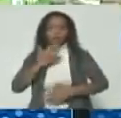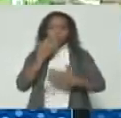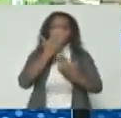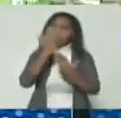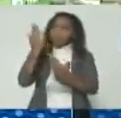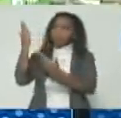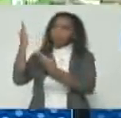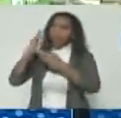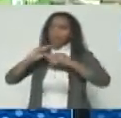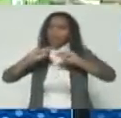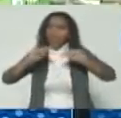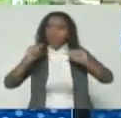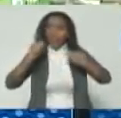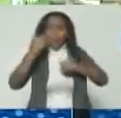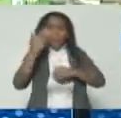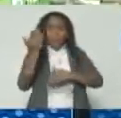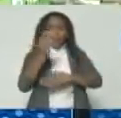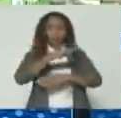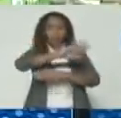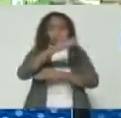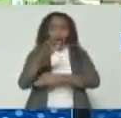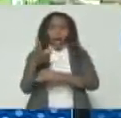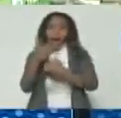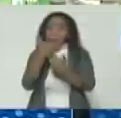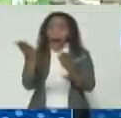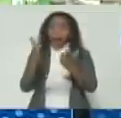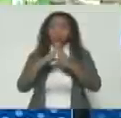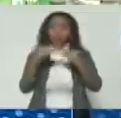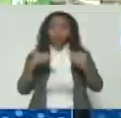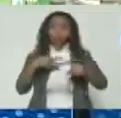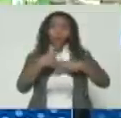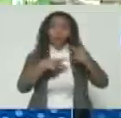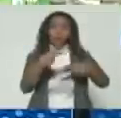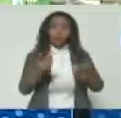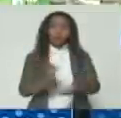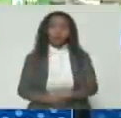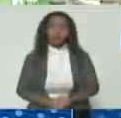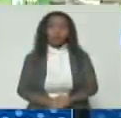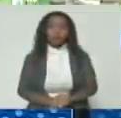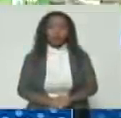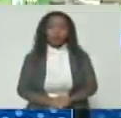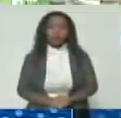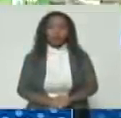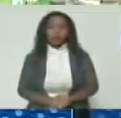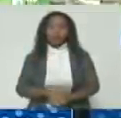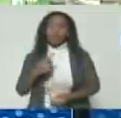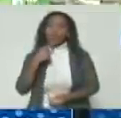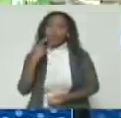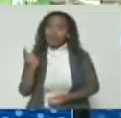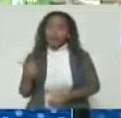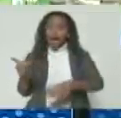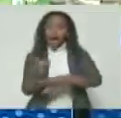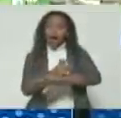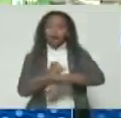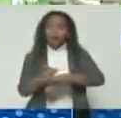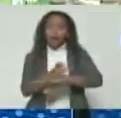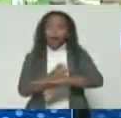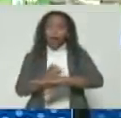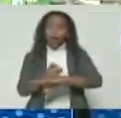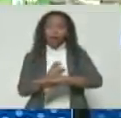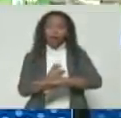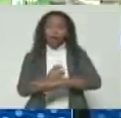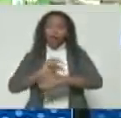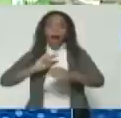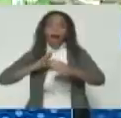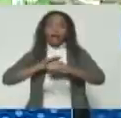mire esas tierras, mire esos mares, ahí está todo para ser producido. Y lo decía el gobernador